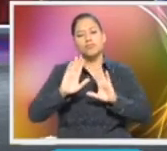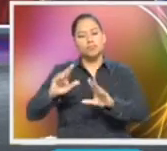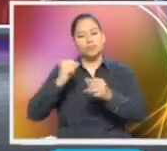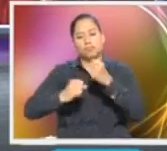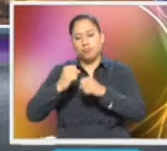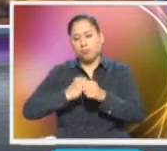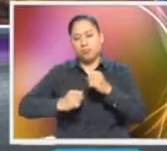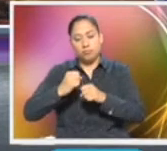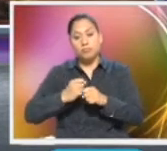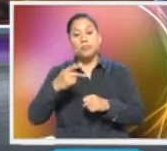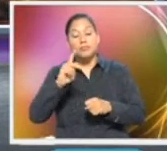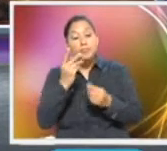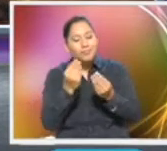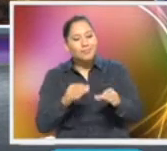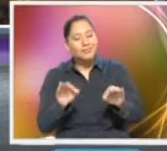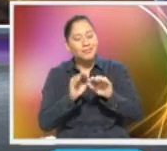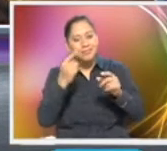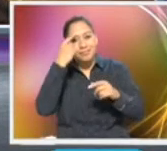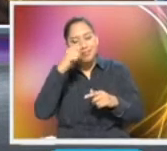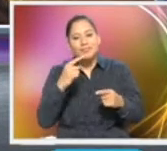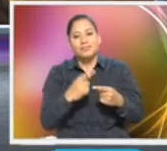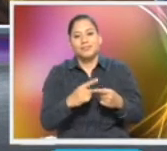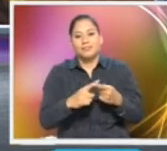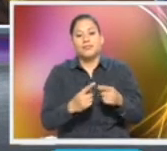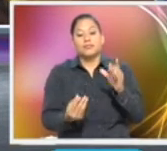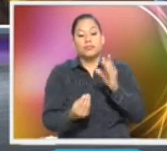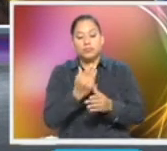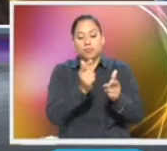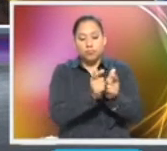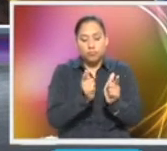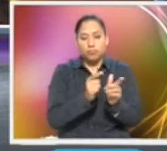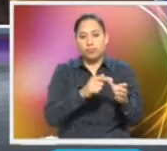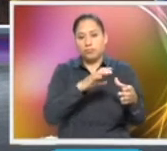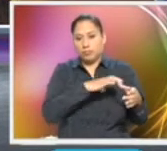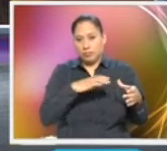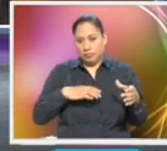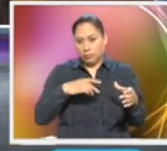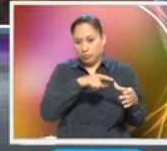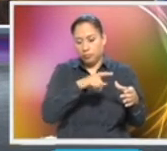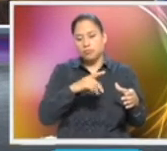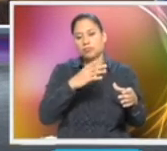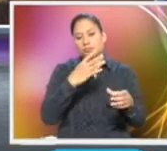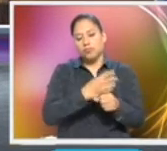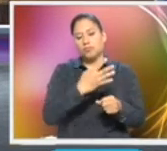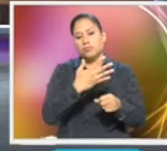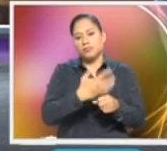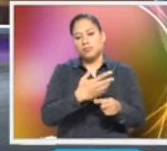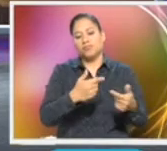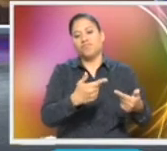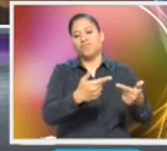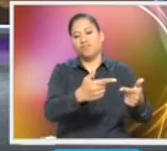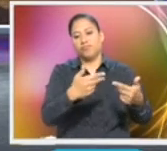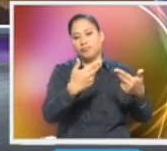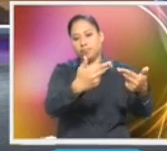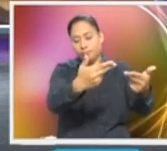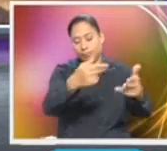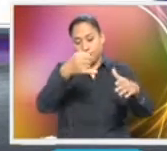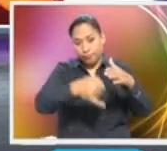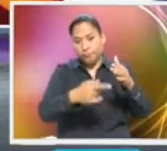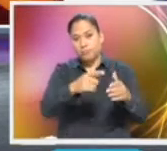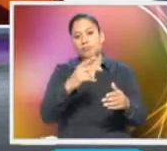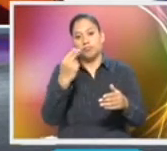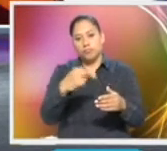es muy importante para los nuevos grupos cristianos ya de cuarta, quinta generación, que se les